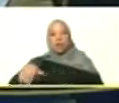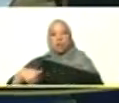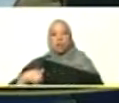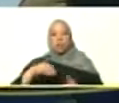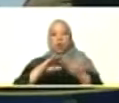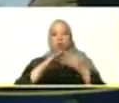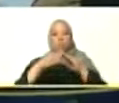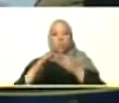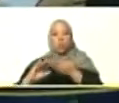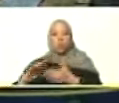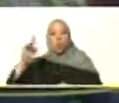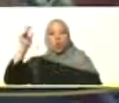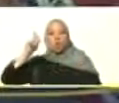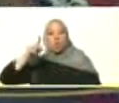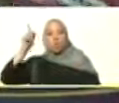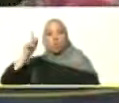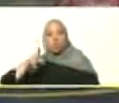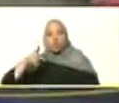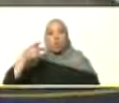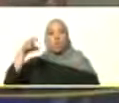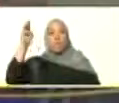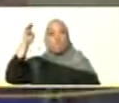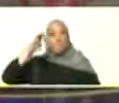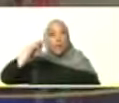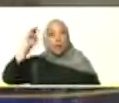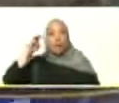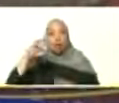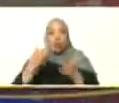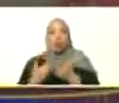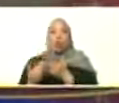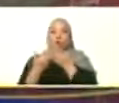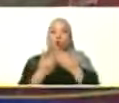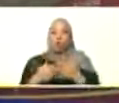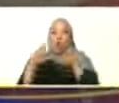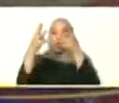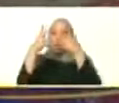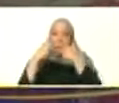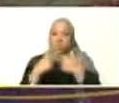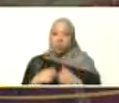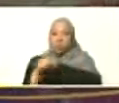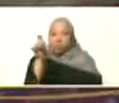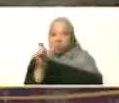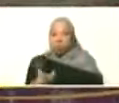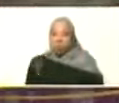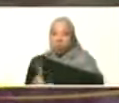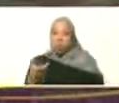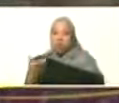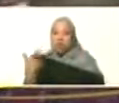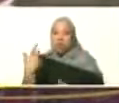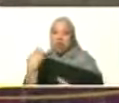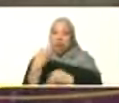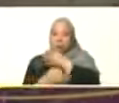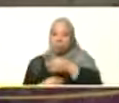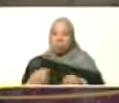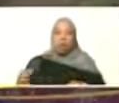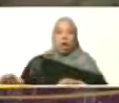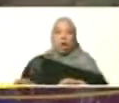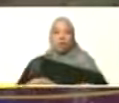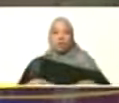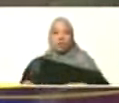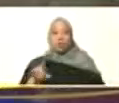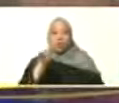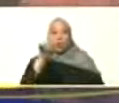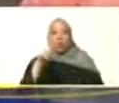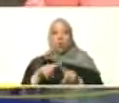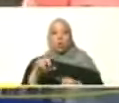comunidades, docentes, obreros, administrativos, comunicarse y seguir, por supuesto, con la acción que usted habló del uno por uno